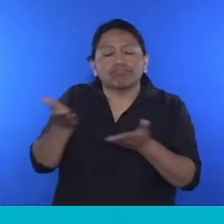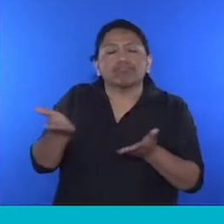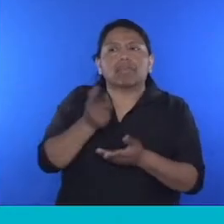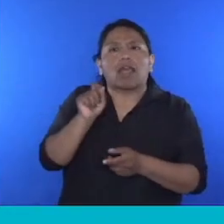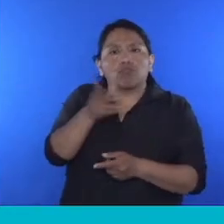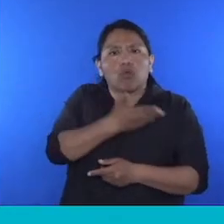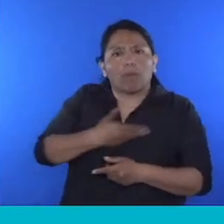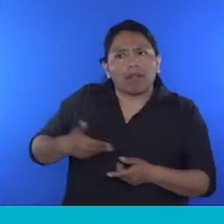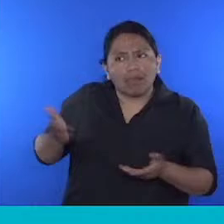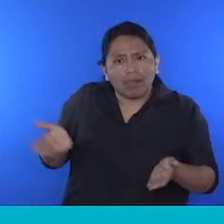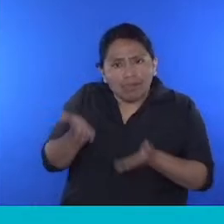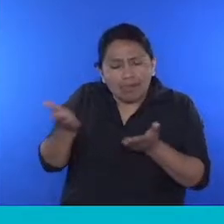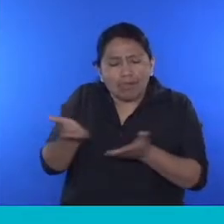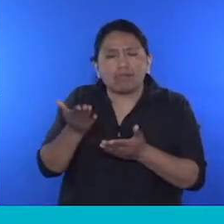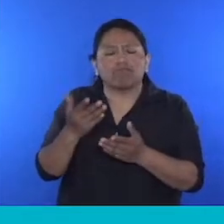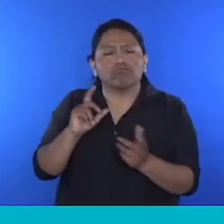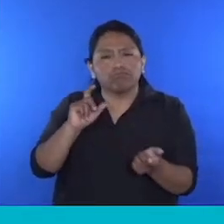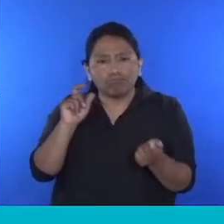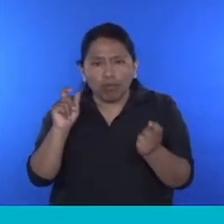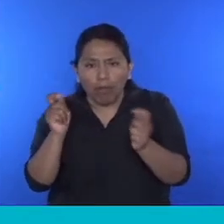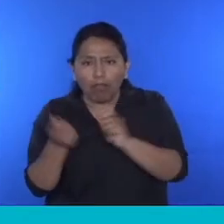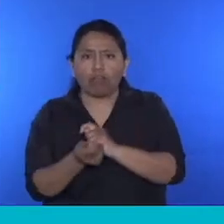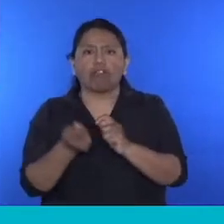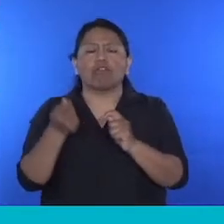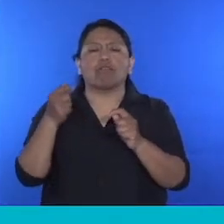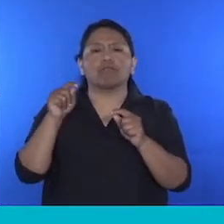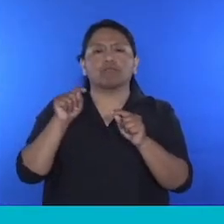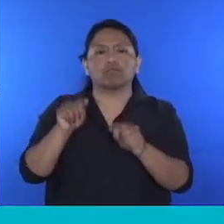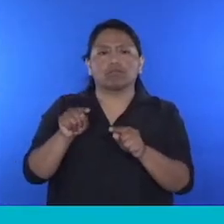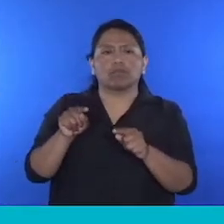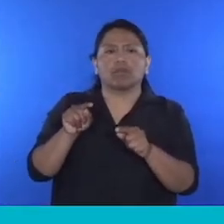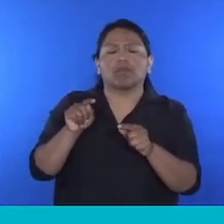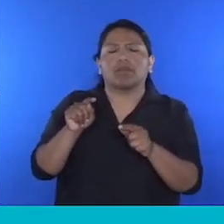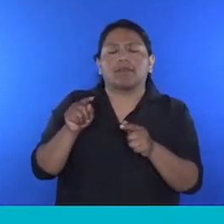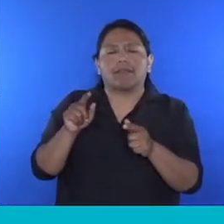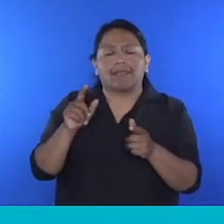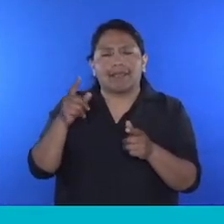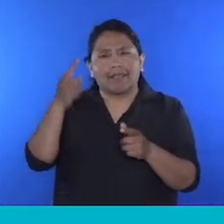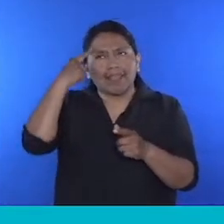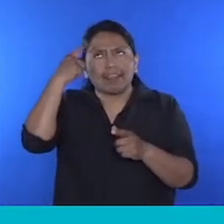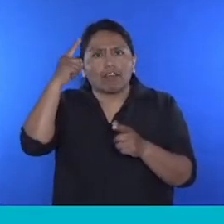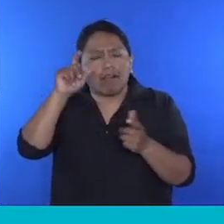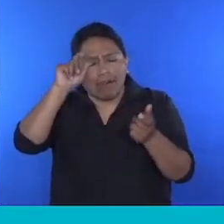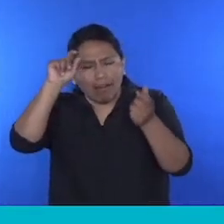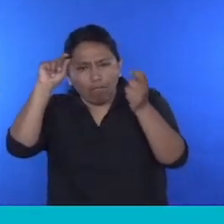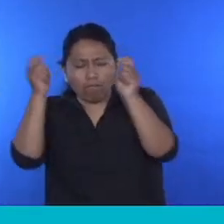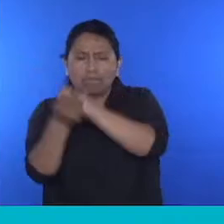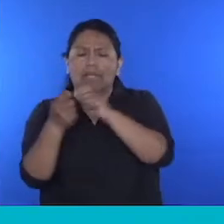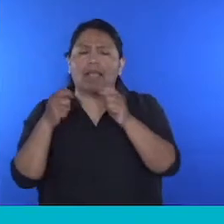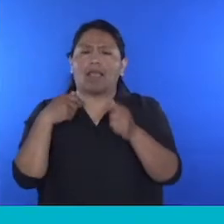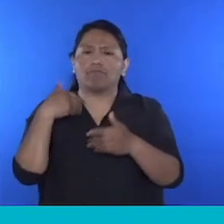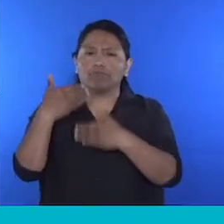su impulso reformador, por su impulso reformista,